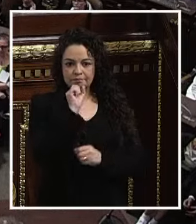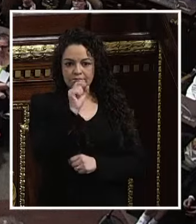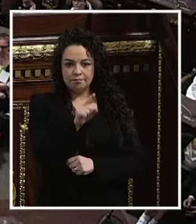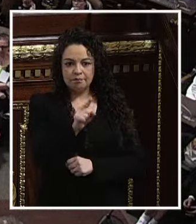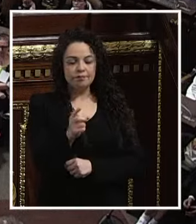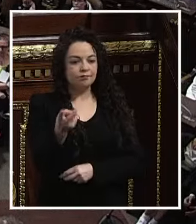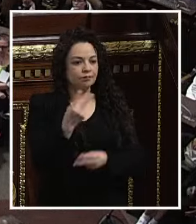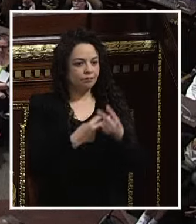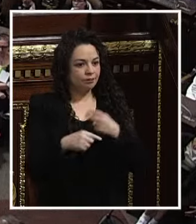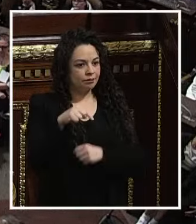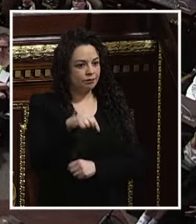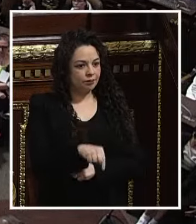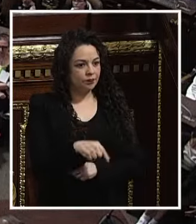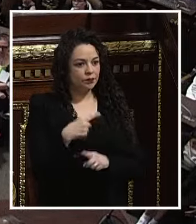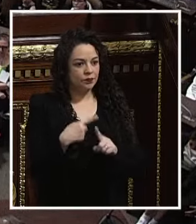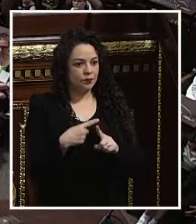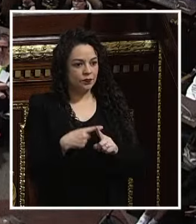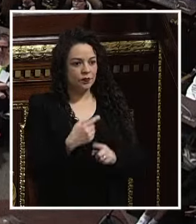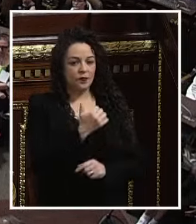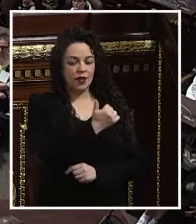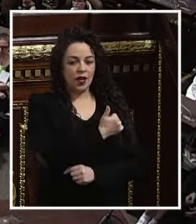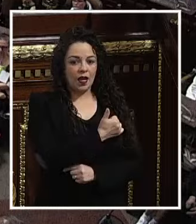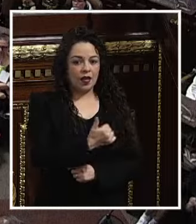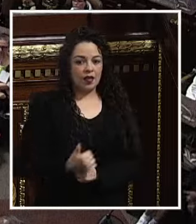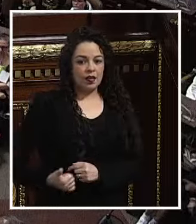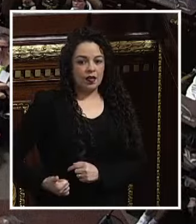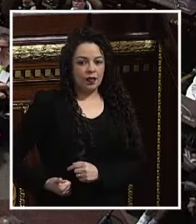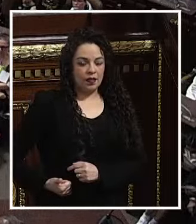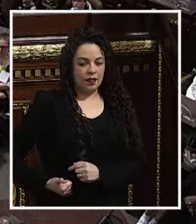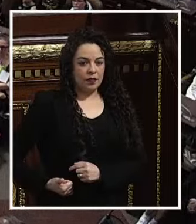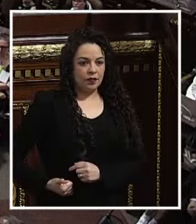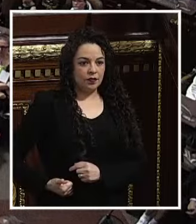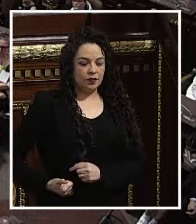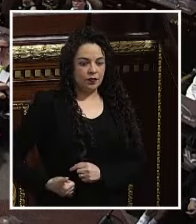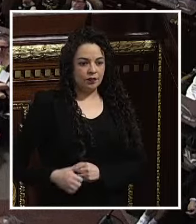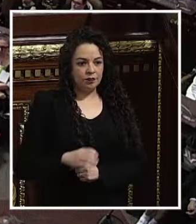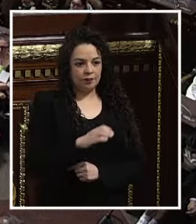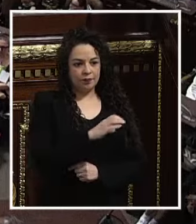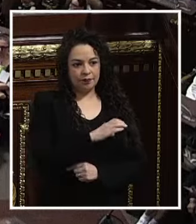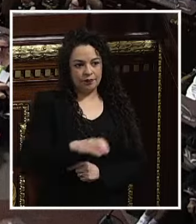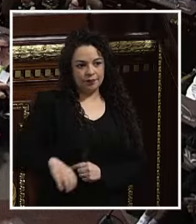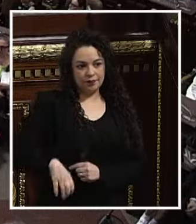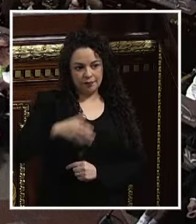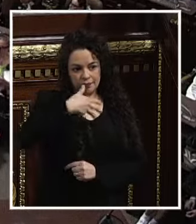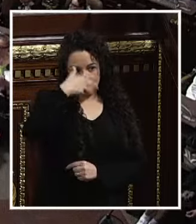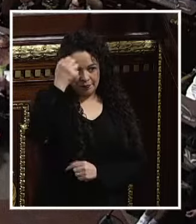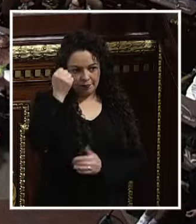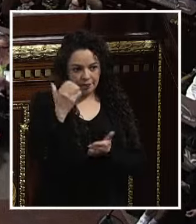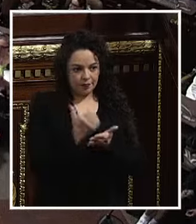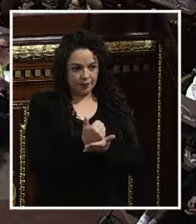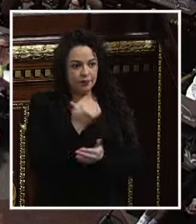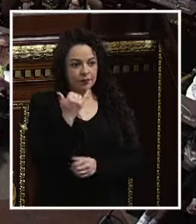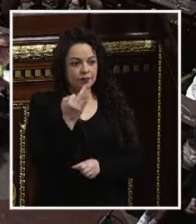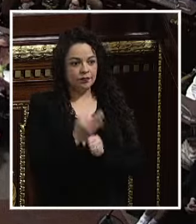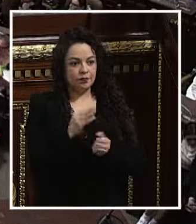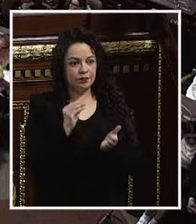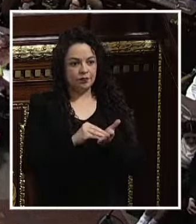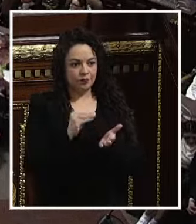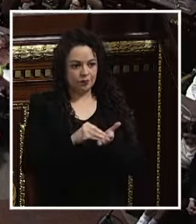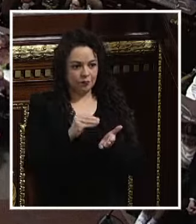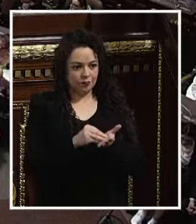alcaldes electos y en funciones que nos acompañan. Bienvenidas y